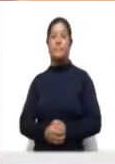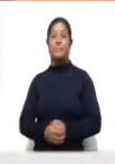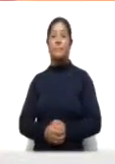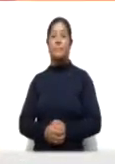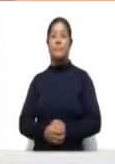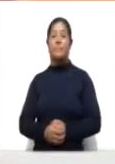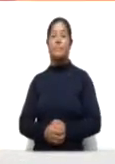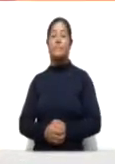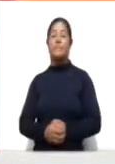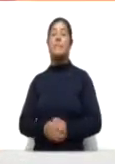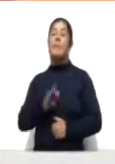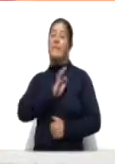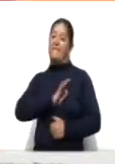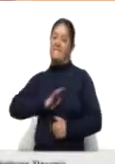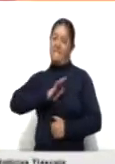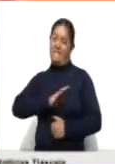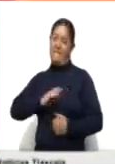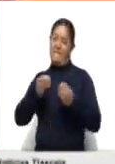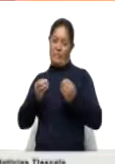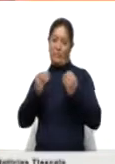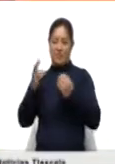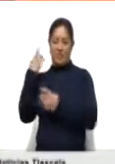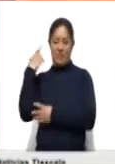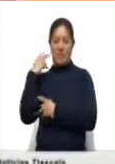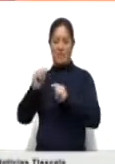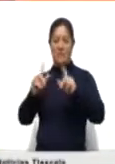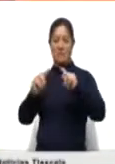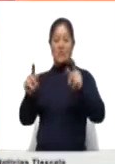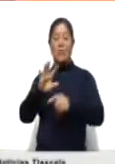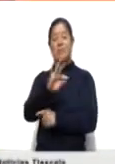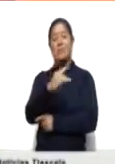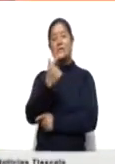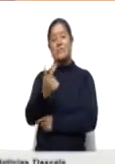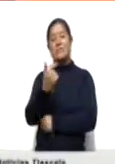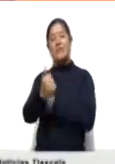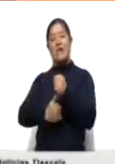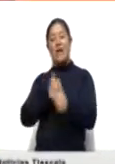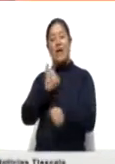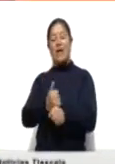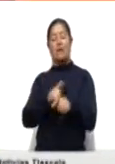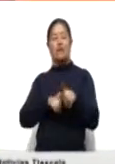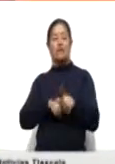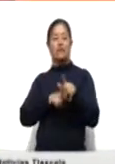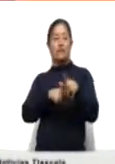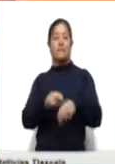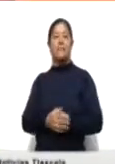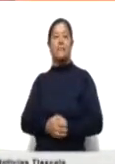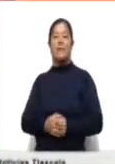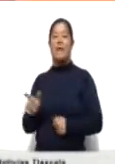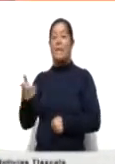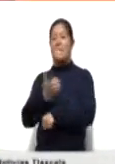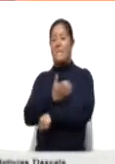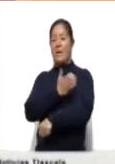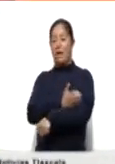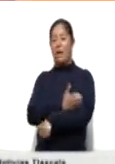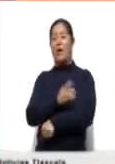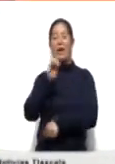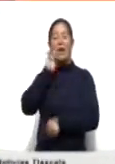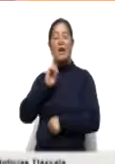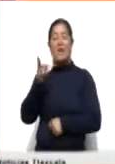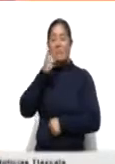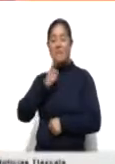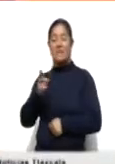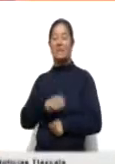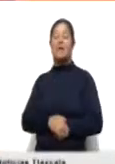Muchísimas felicidades a Radio Tlaxcala por sus 47 años y, como dice mi compañera Dolores Mercado, que